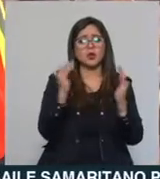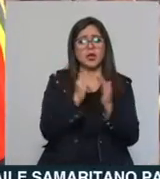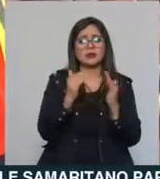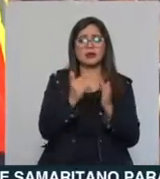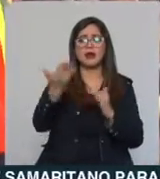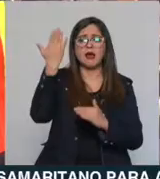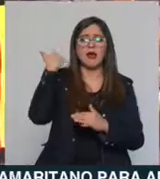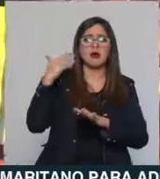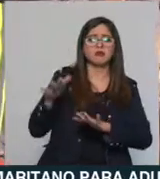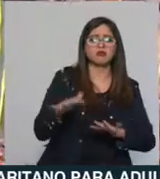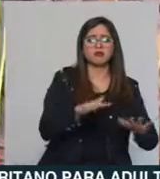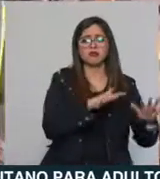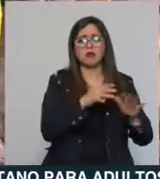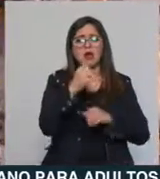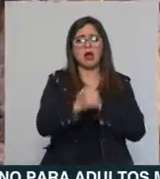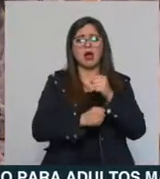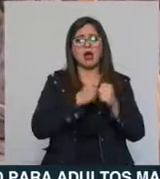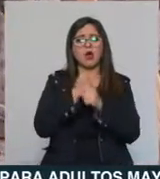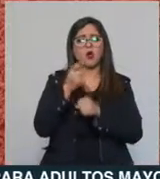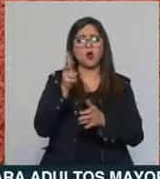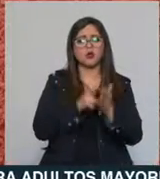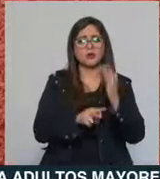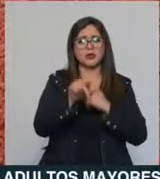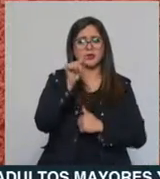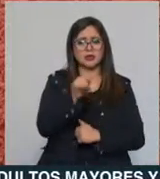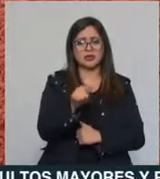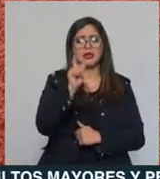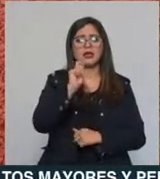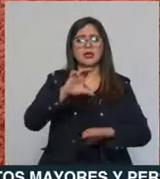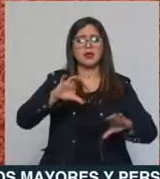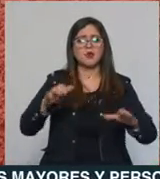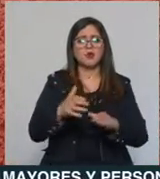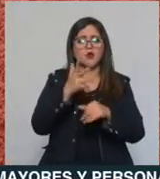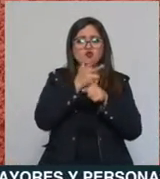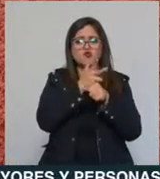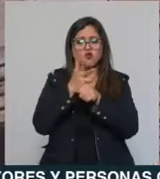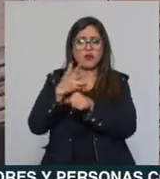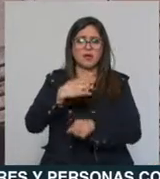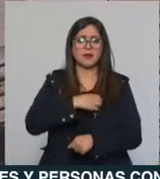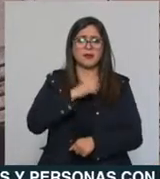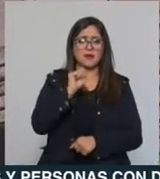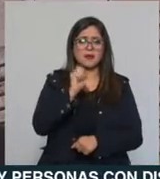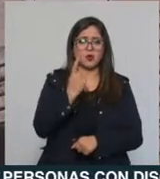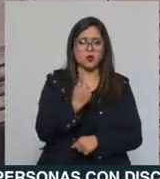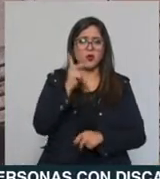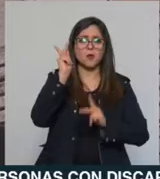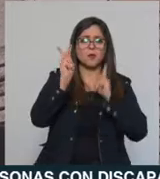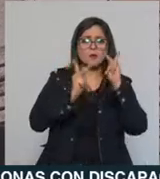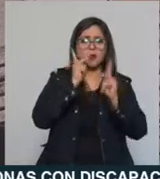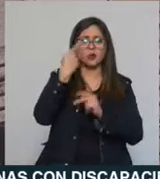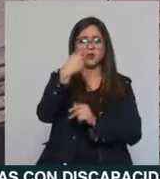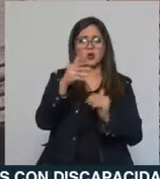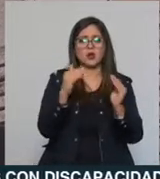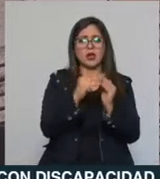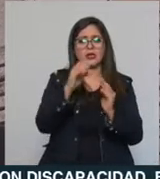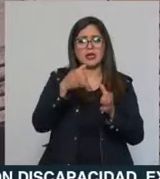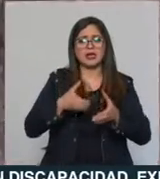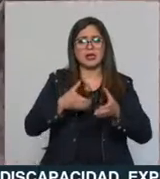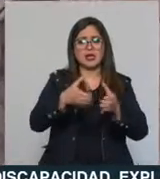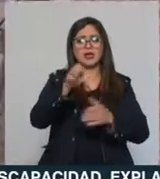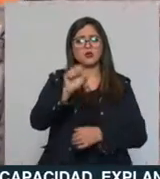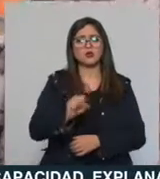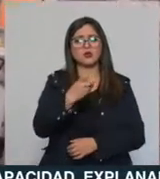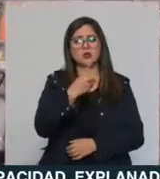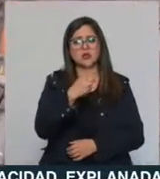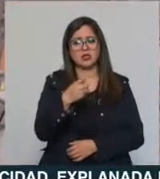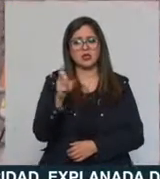de 2017. Así lo constató la Cámara de Capital 21 al visitar el domicilio ubicado en calle Sur 131,